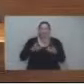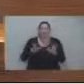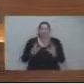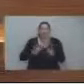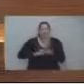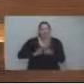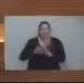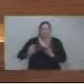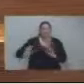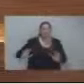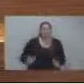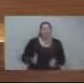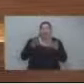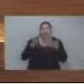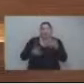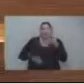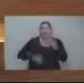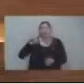de que